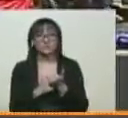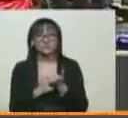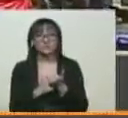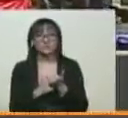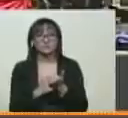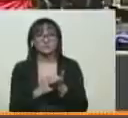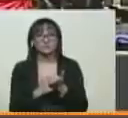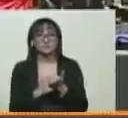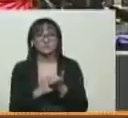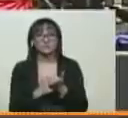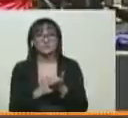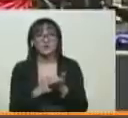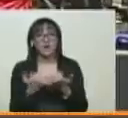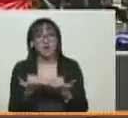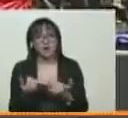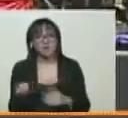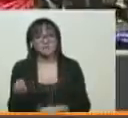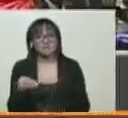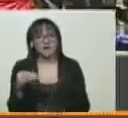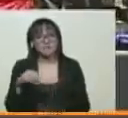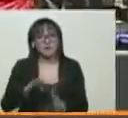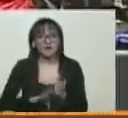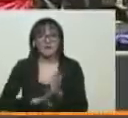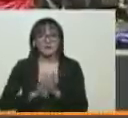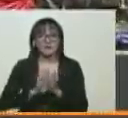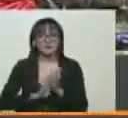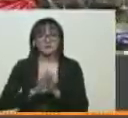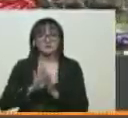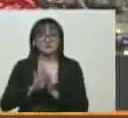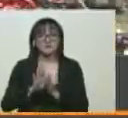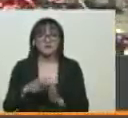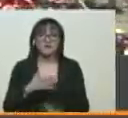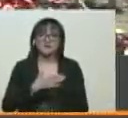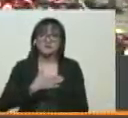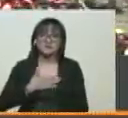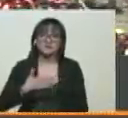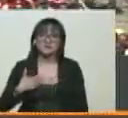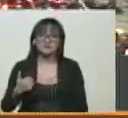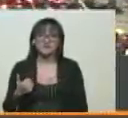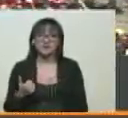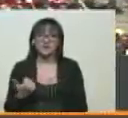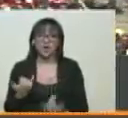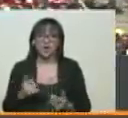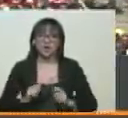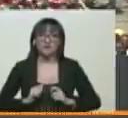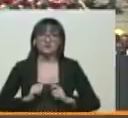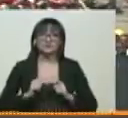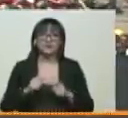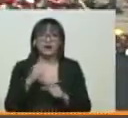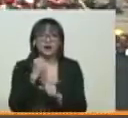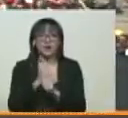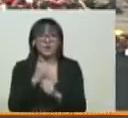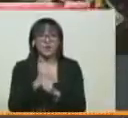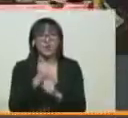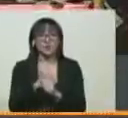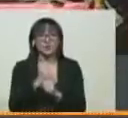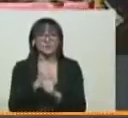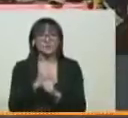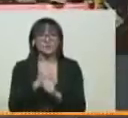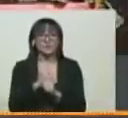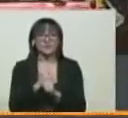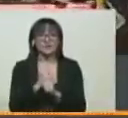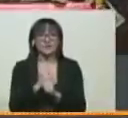Pero además quiero avanzar más. Voy a entregar las obras